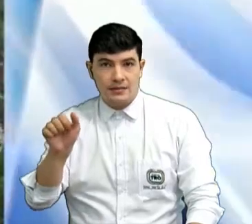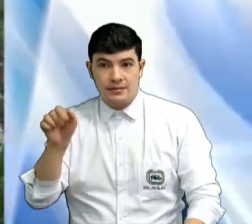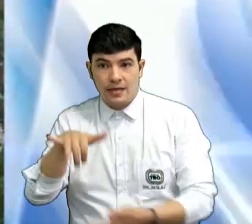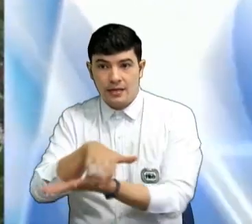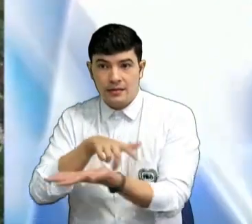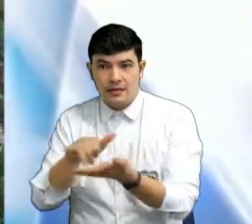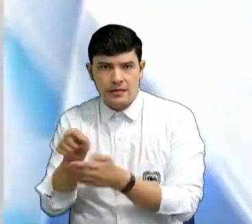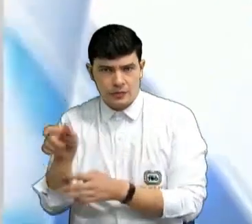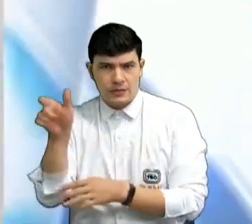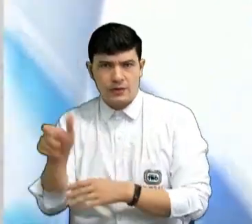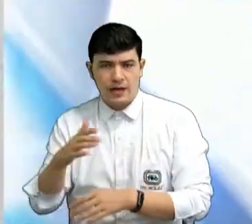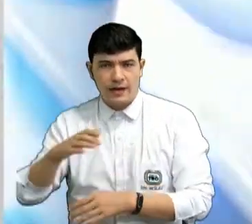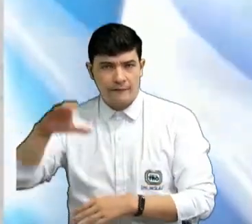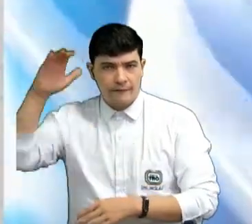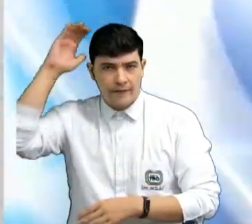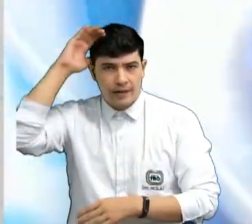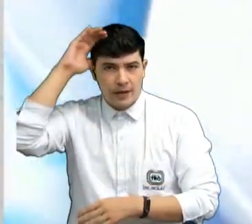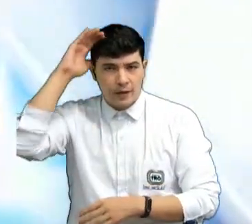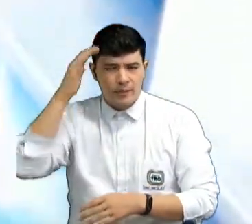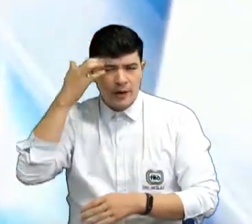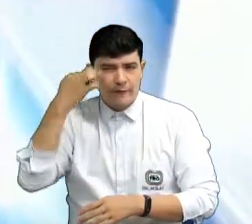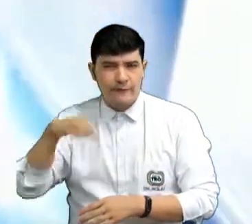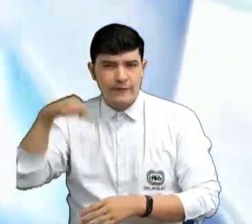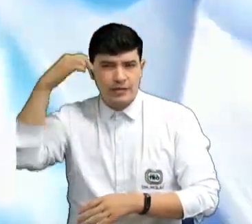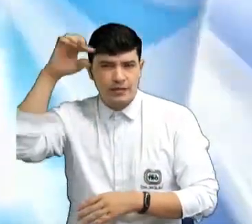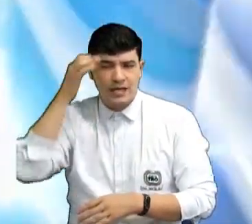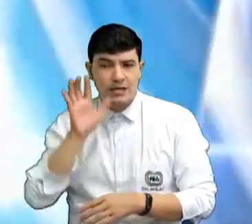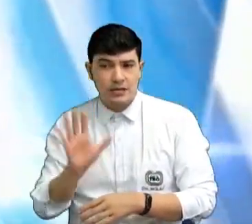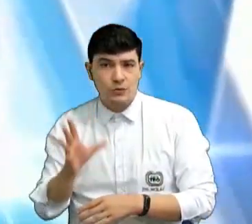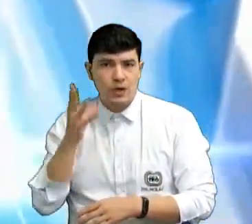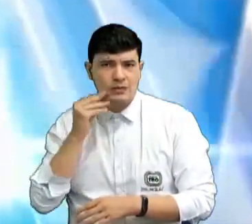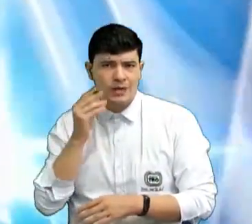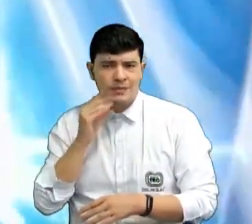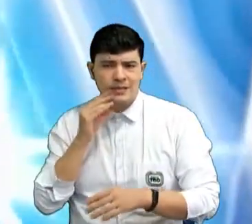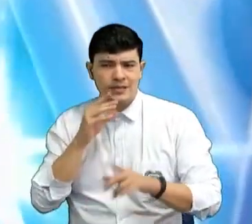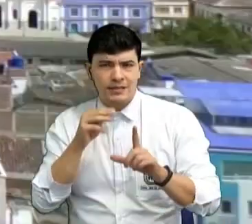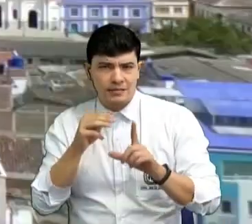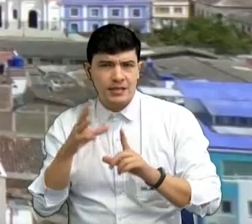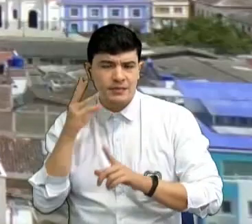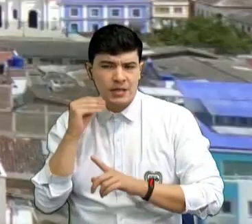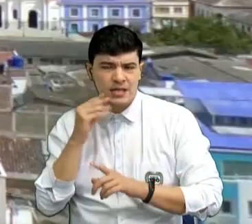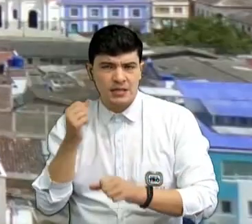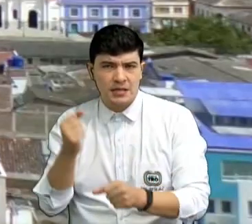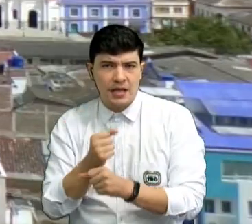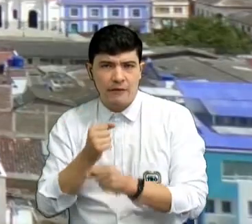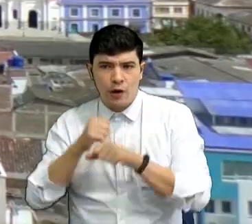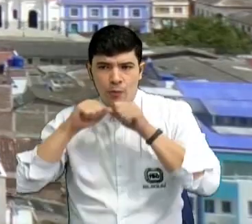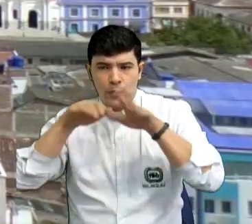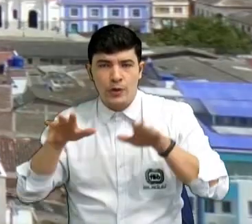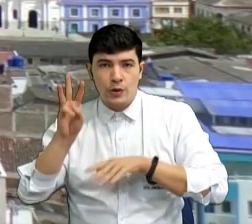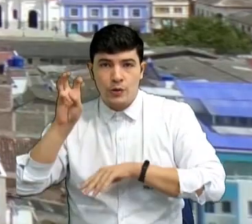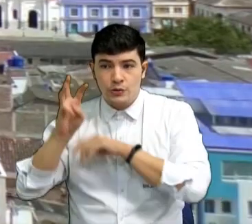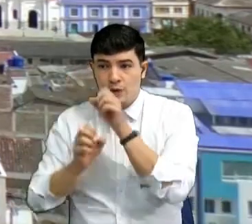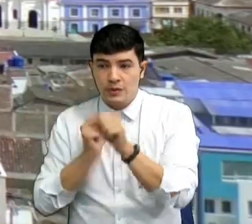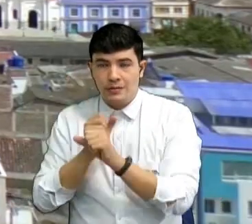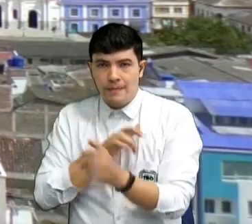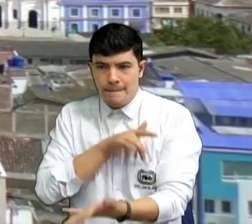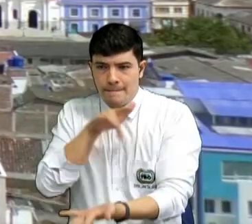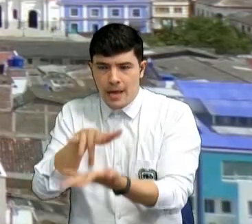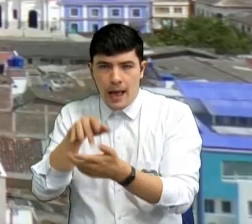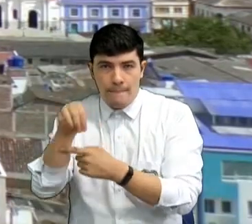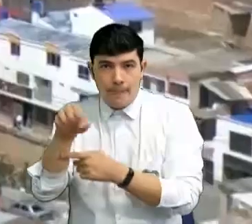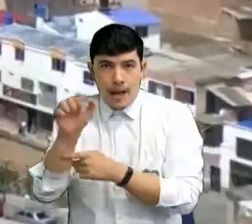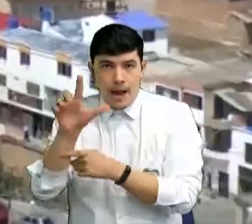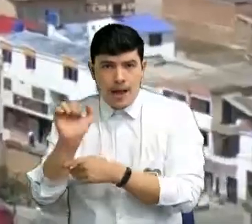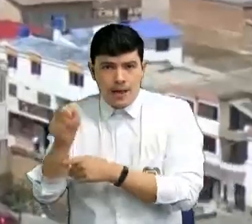y auditoría de la calidad en salud, con experiencia en el sector público de 8 años. Llega a Málaga con una vocación inmensa de